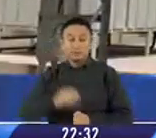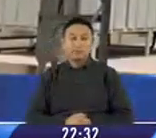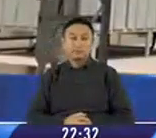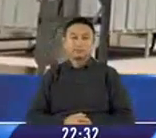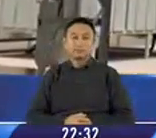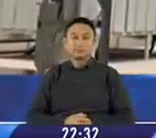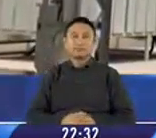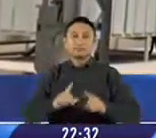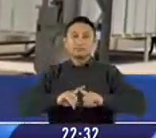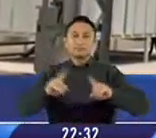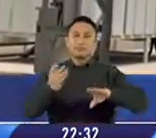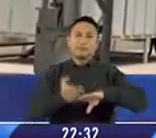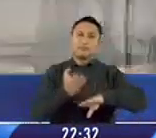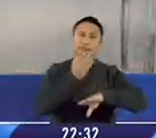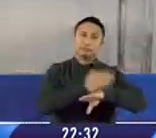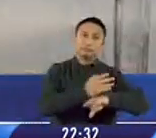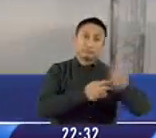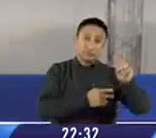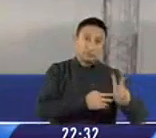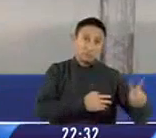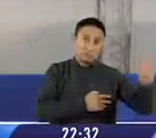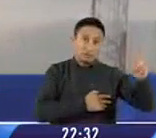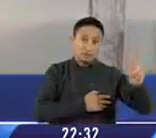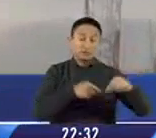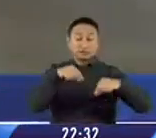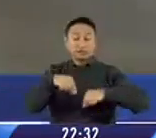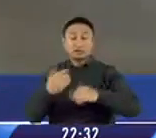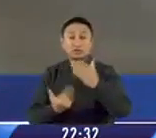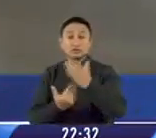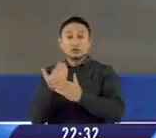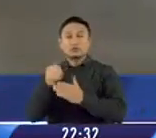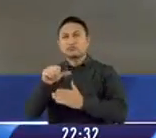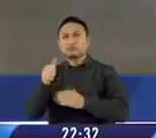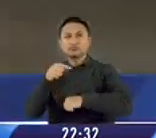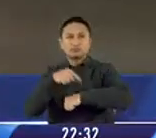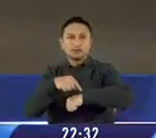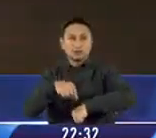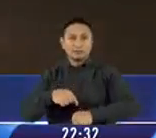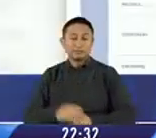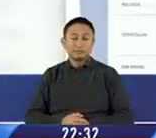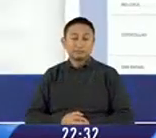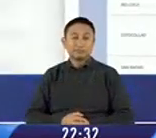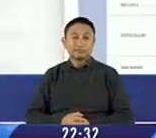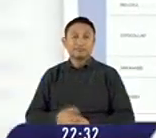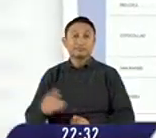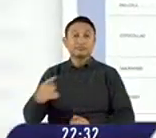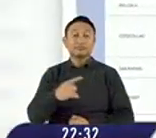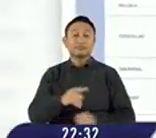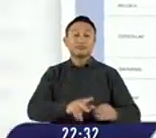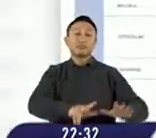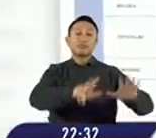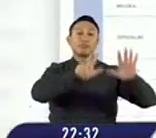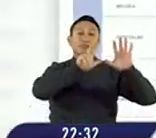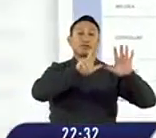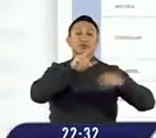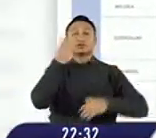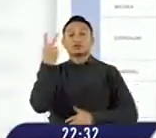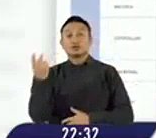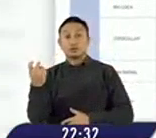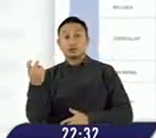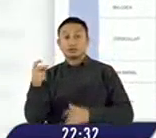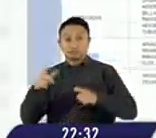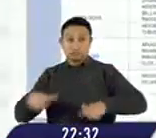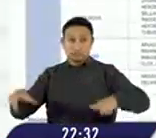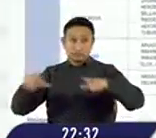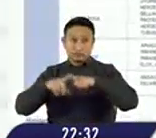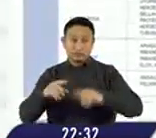A diferencia del cronograma de este viernes, este contiene otros horarios. Habrá cortes de luz de 8 a 12 de la mañana en algunos